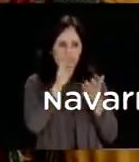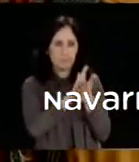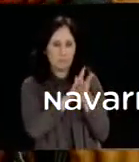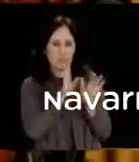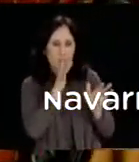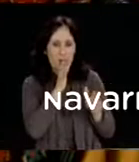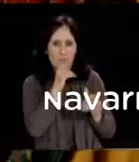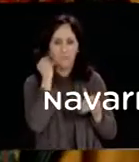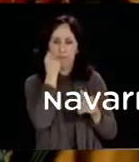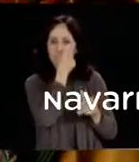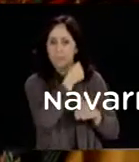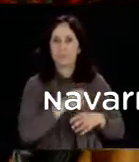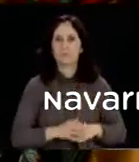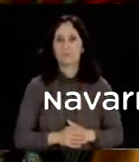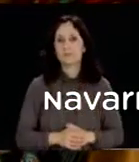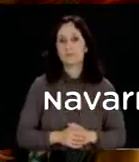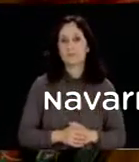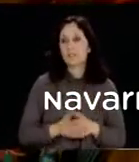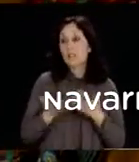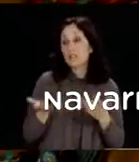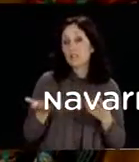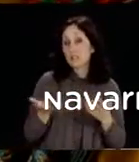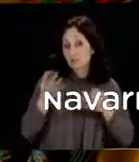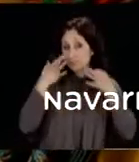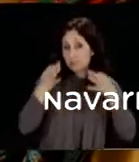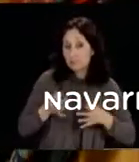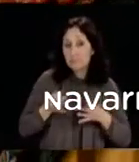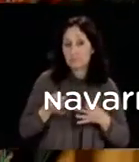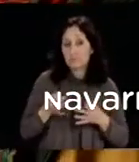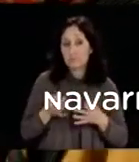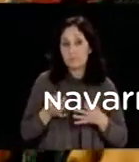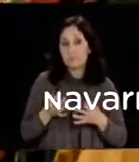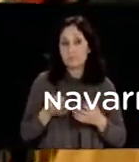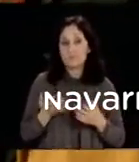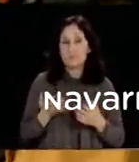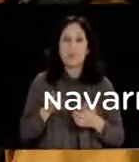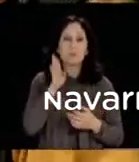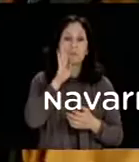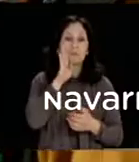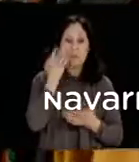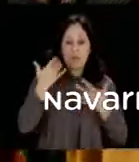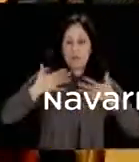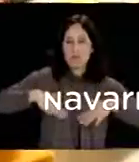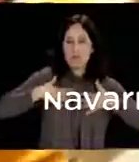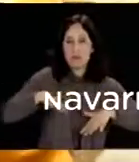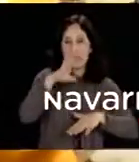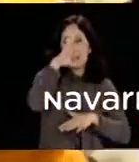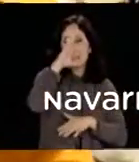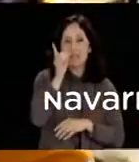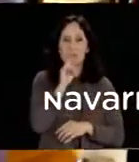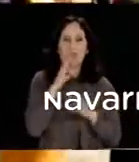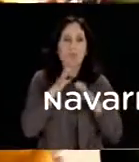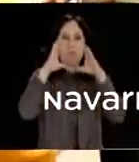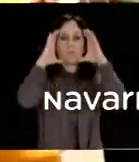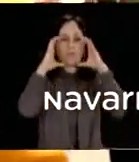sombra. Bueno, la verdad sea dicha que también... tampoco es como carnavales, que nos tenemos que disfrazar poniéndonos una